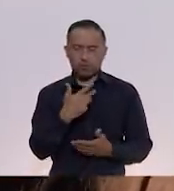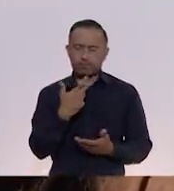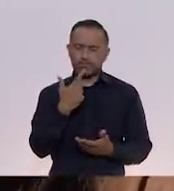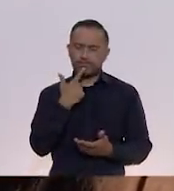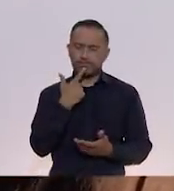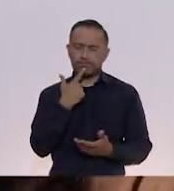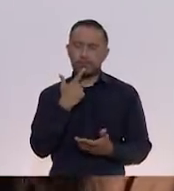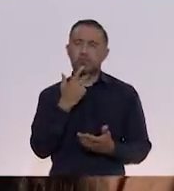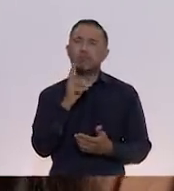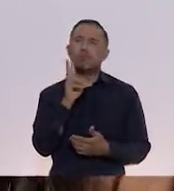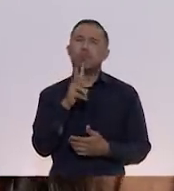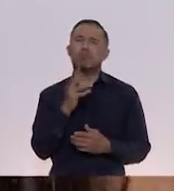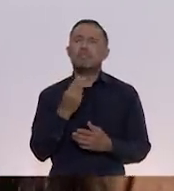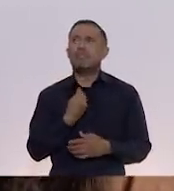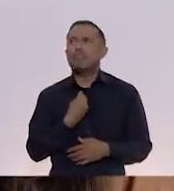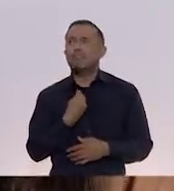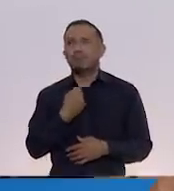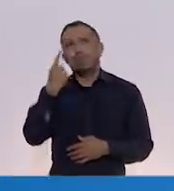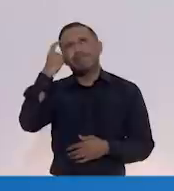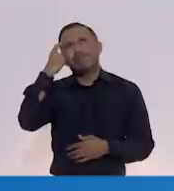trabajar.